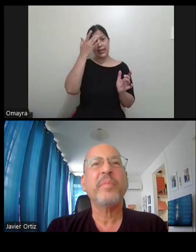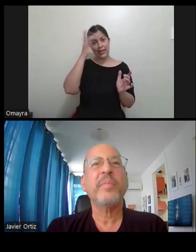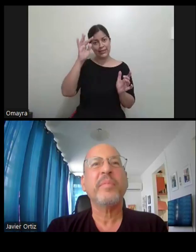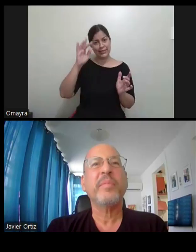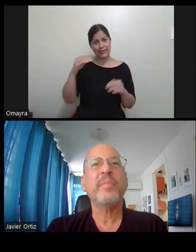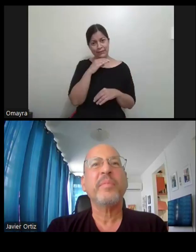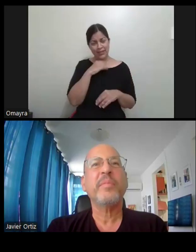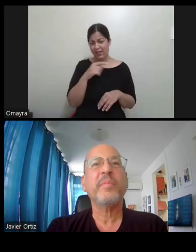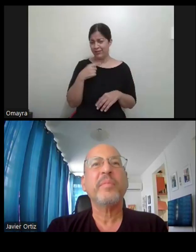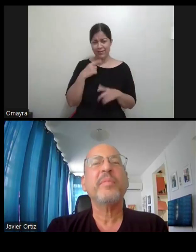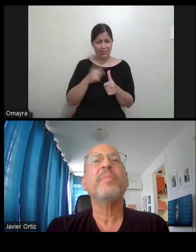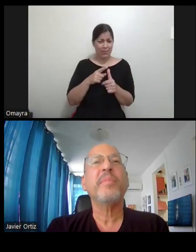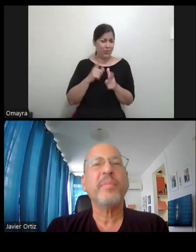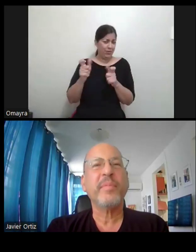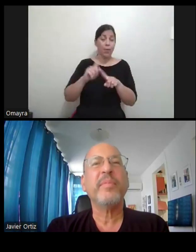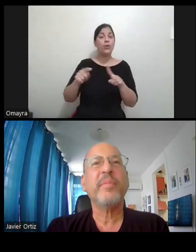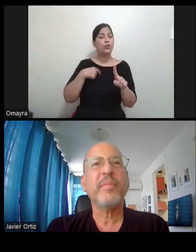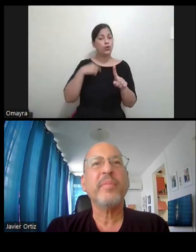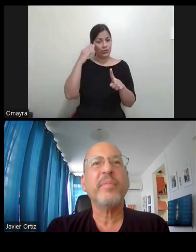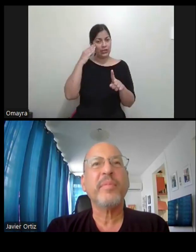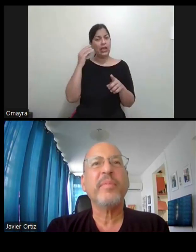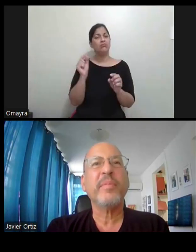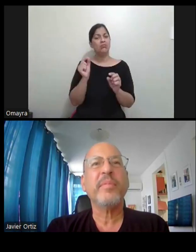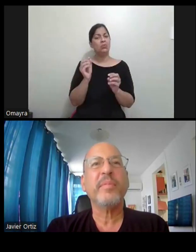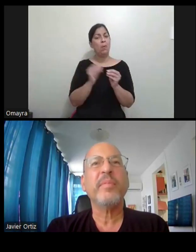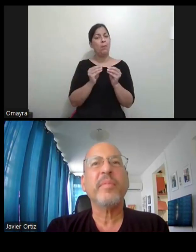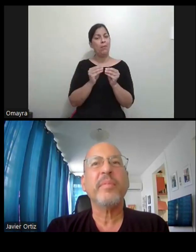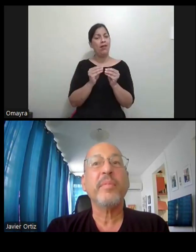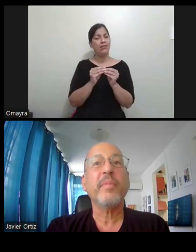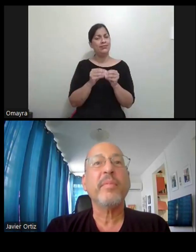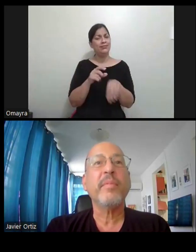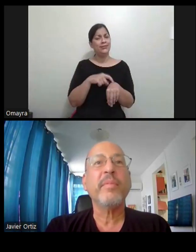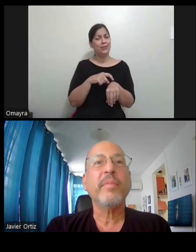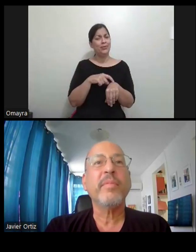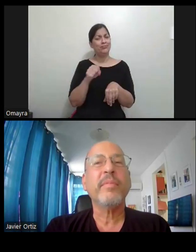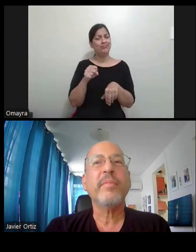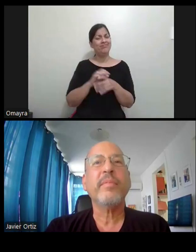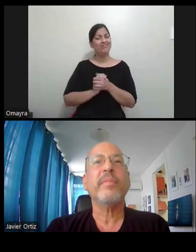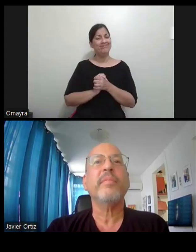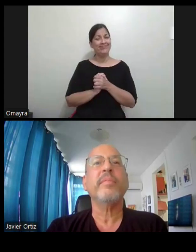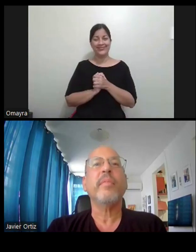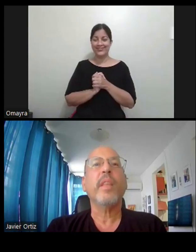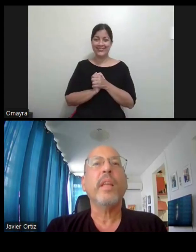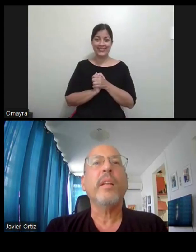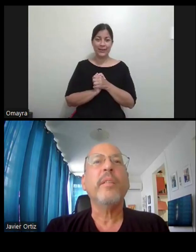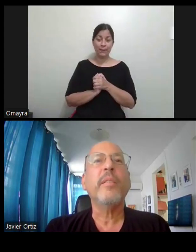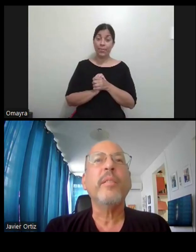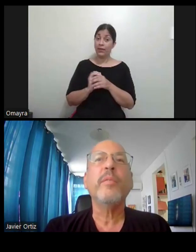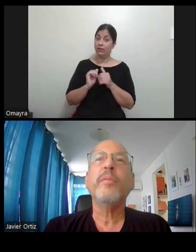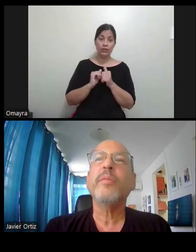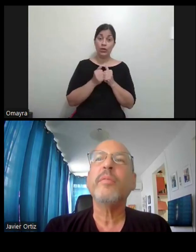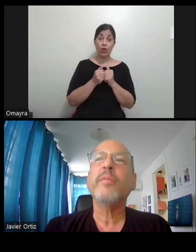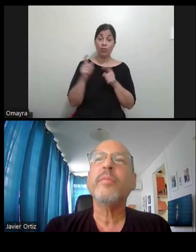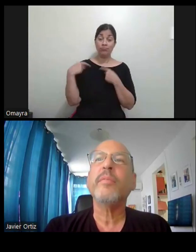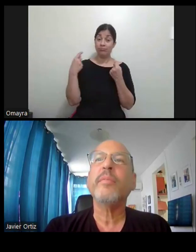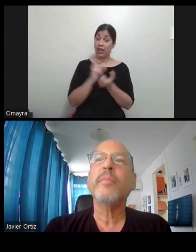traje abuelo pájaro, pero yo sé que hay que darle como un poquito más de información y cariño. ¿Ok? Y cómo ha ido cambiando